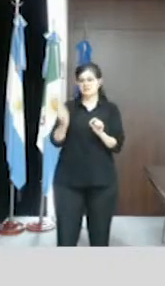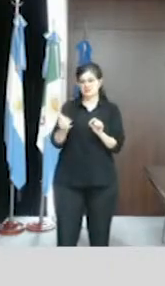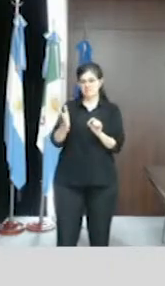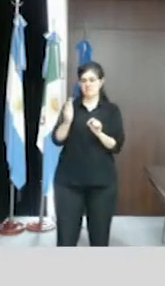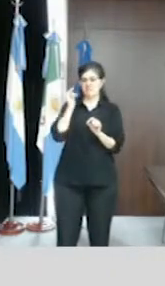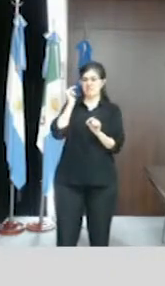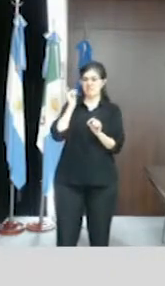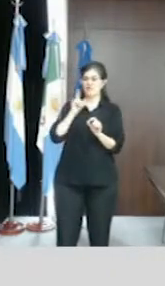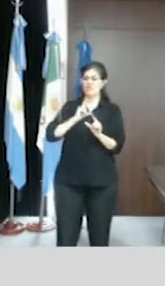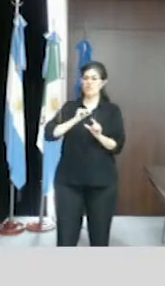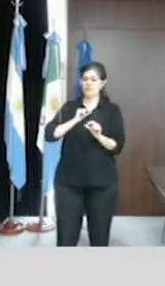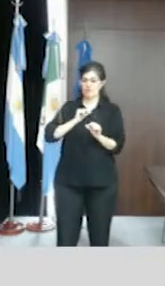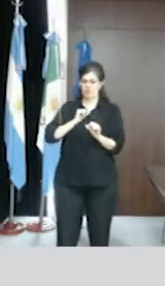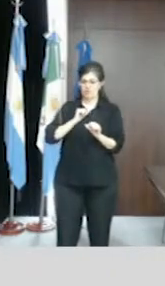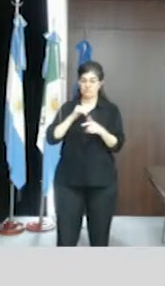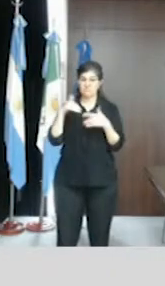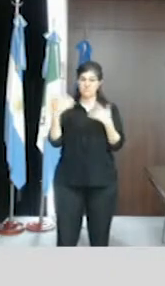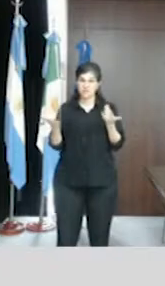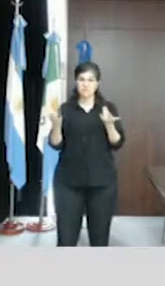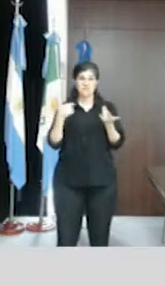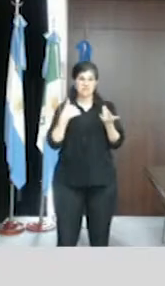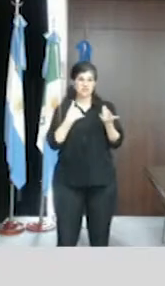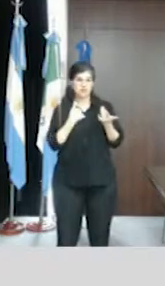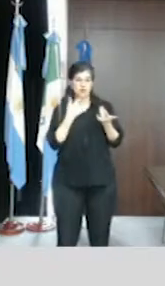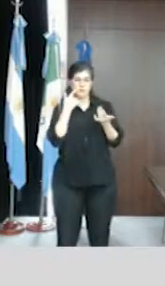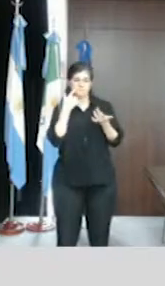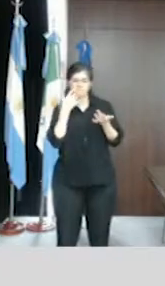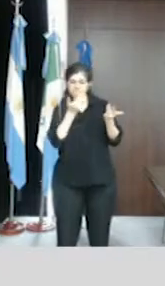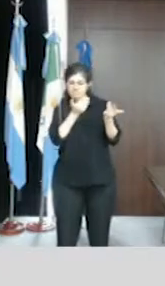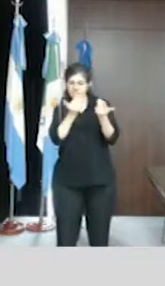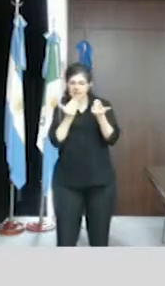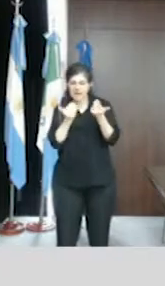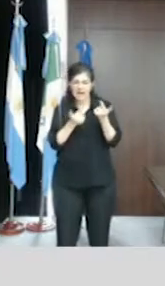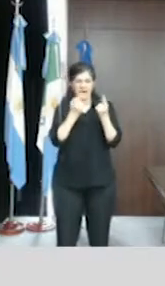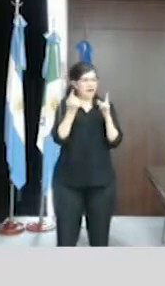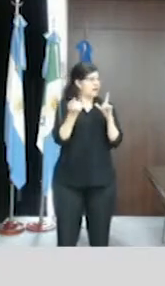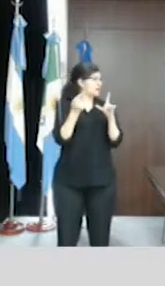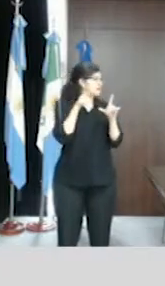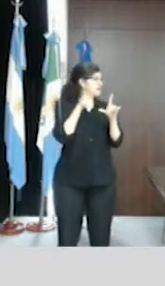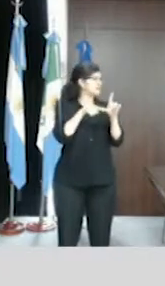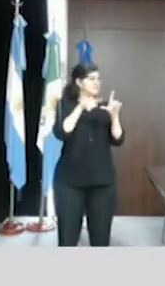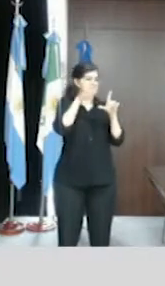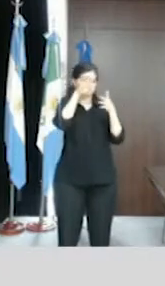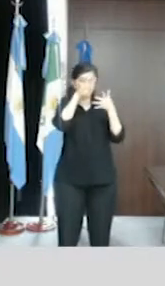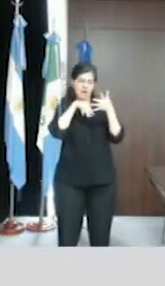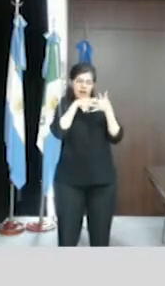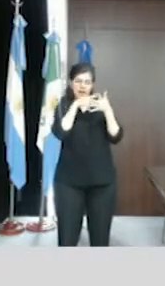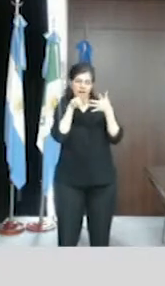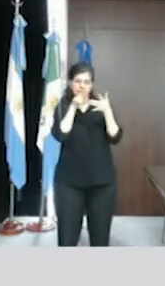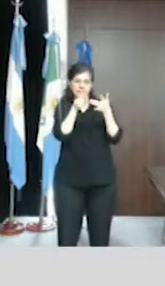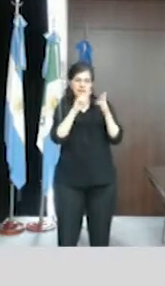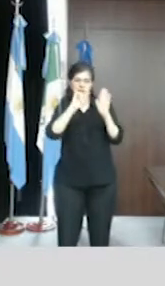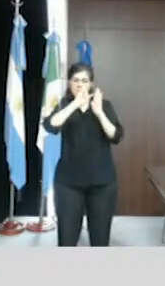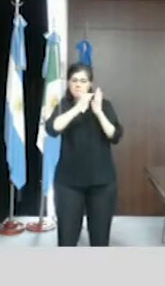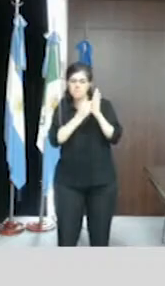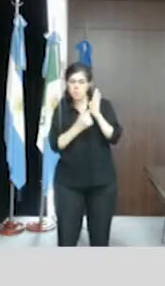Entonces me valgo de una escala, como puede ser el PEINAD, especialmente diseñada para aquellos pacientes que no tienen